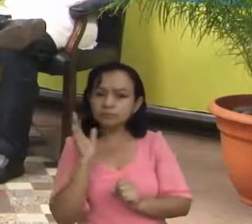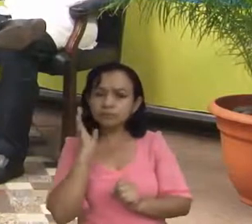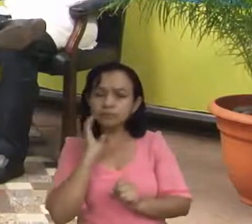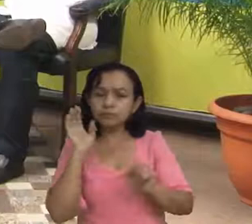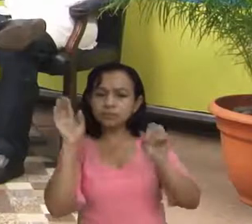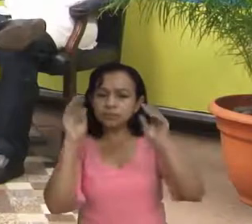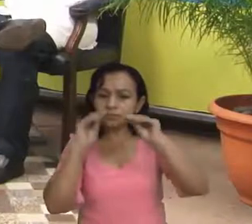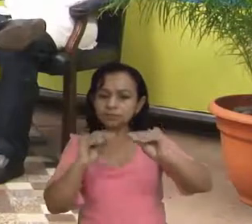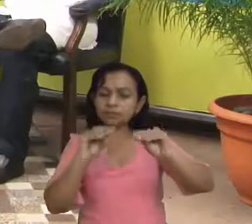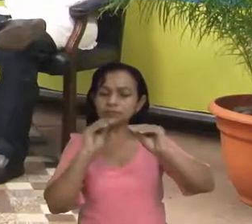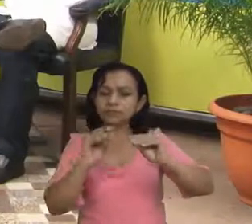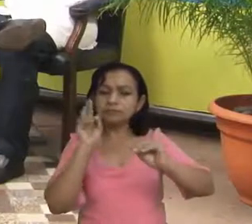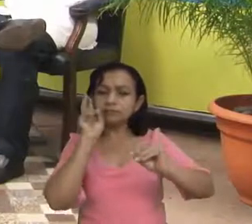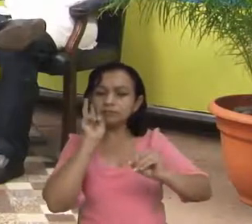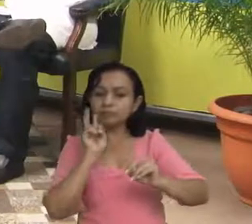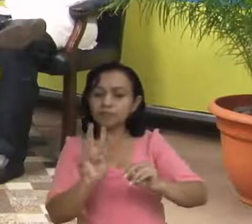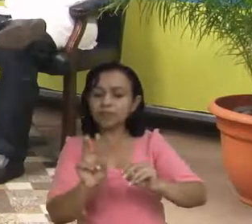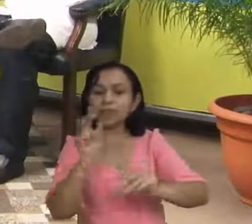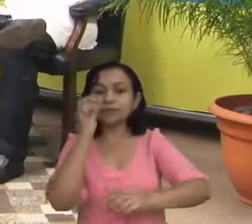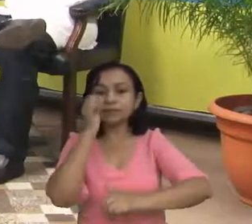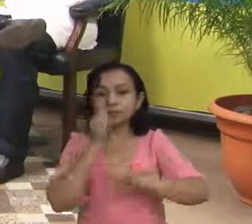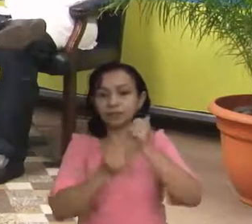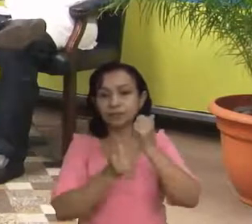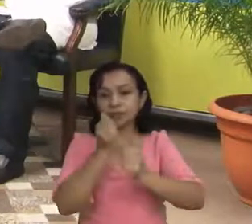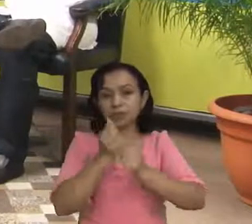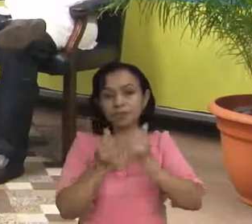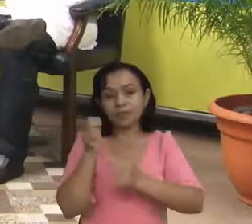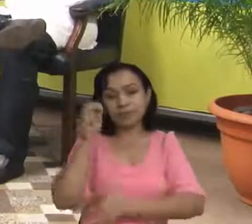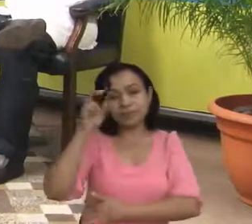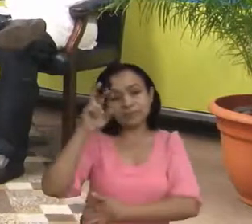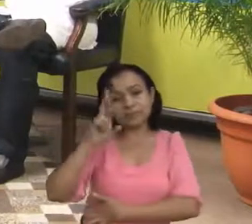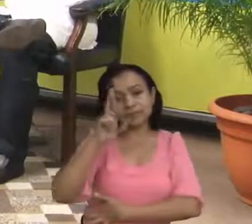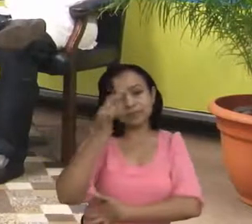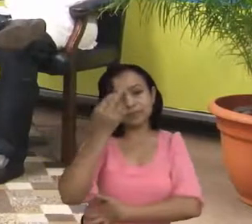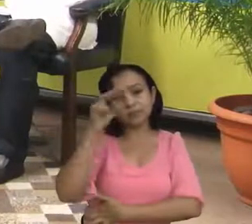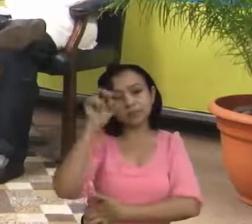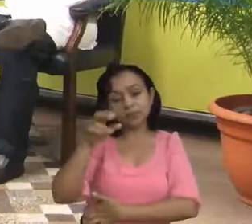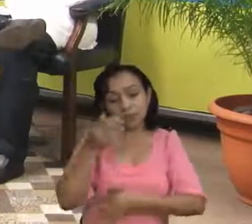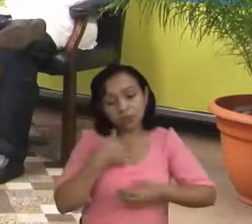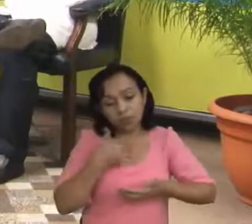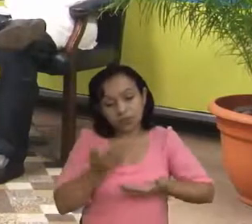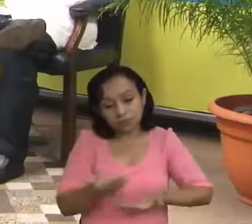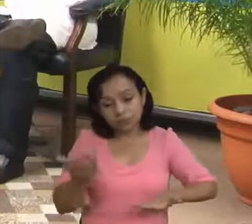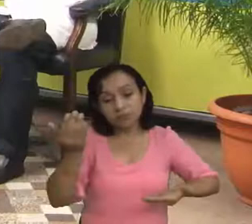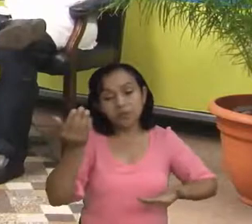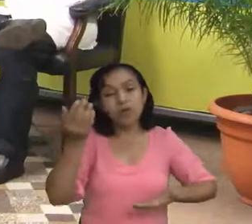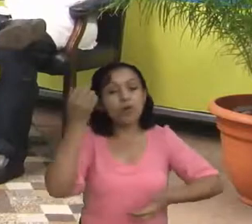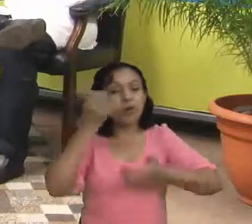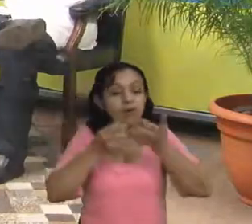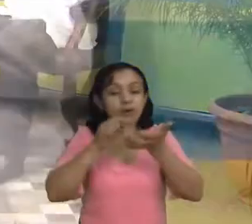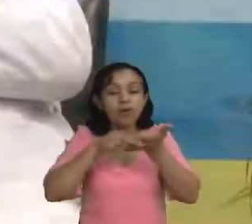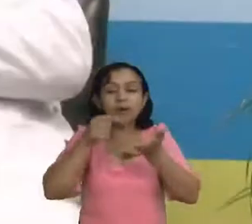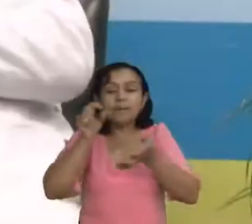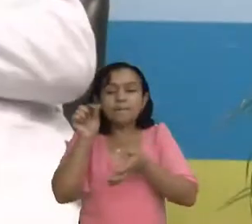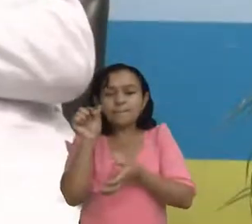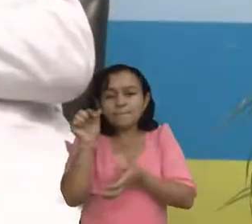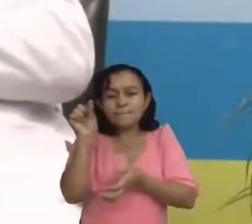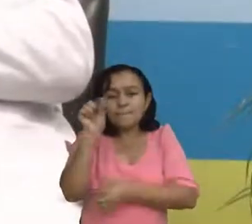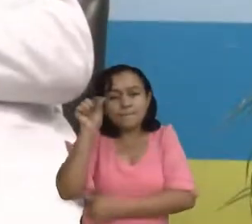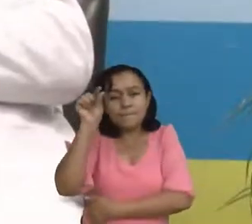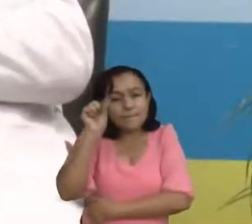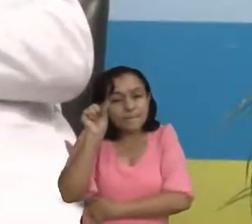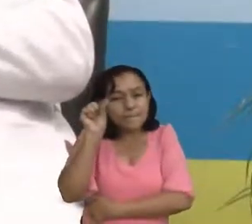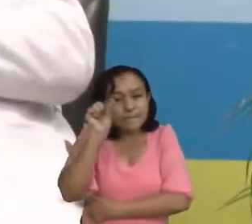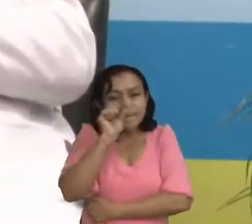curso, ¿verdad?, para la detección de estas malformaciones, ya sea genética o cálculos renales y cálculos de las vías